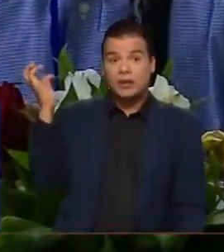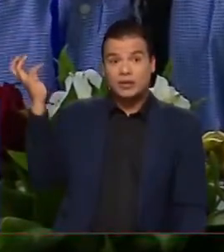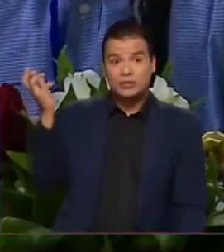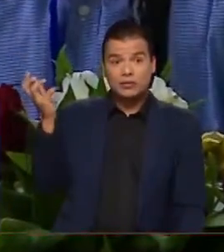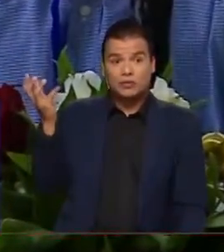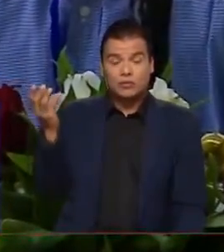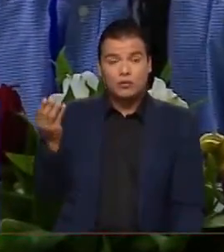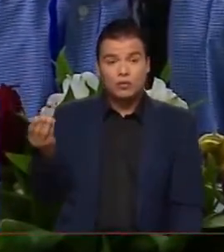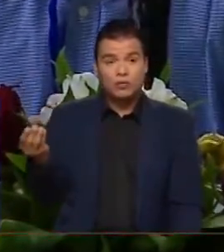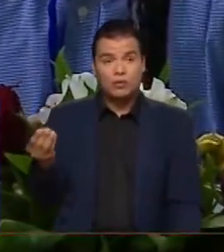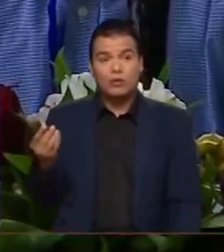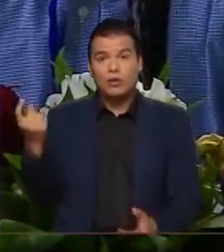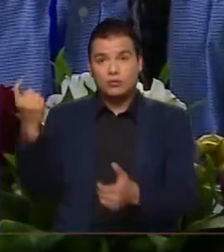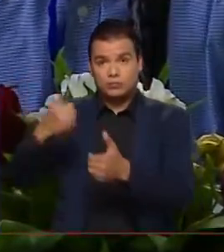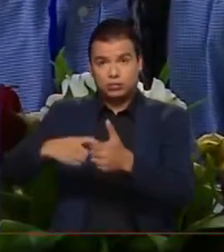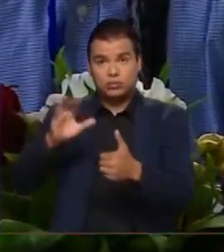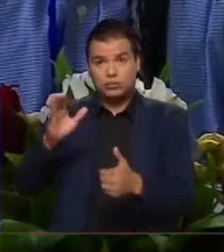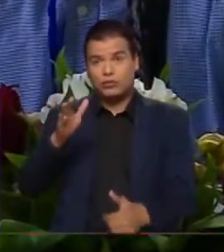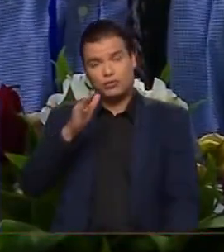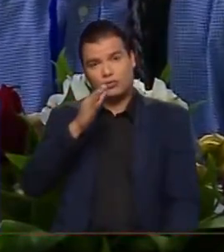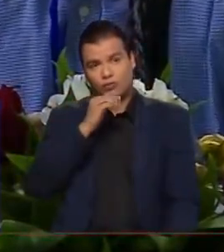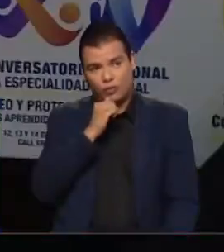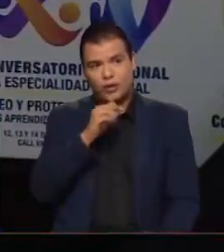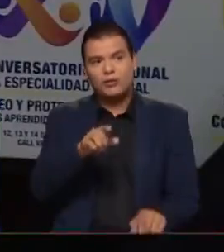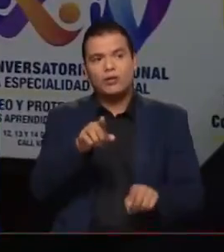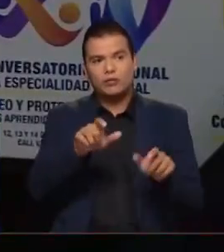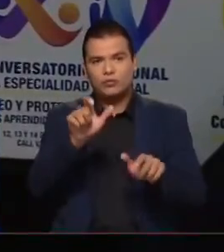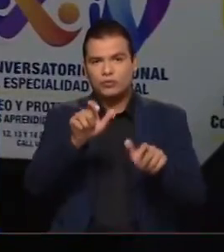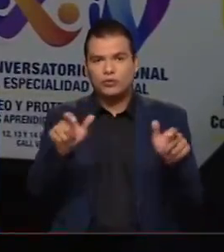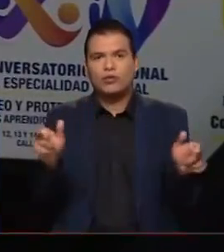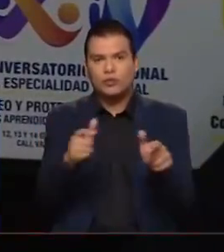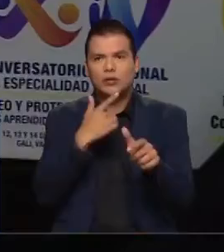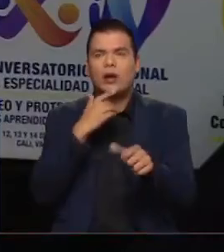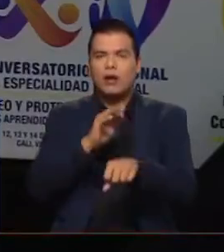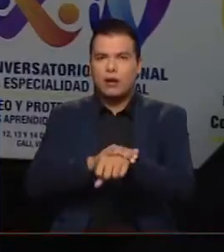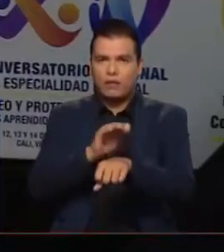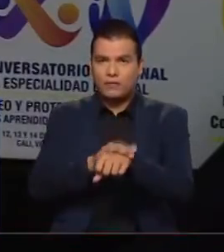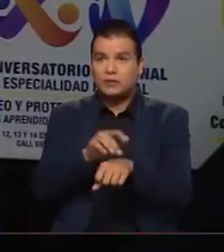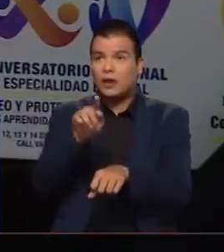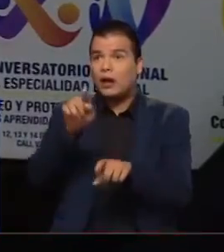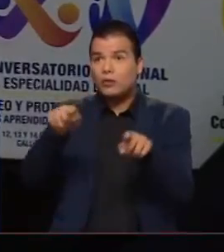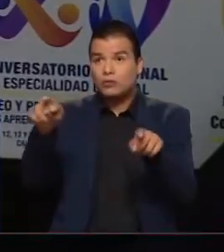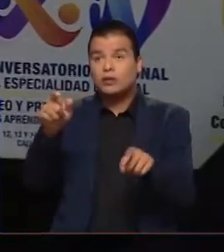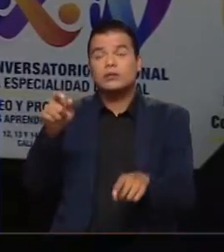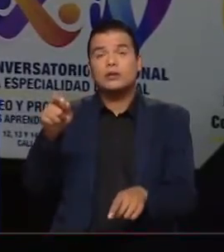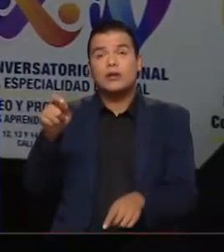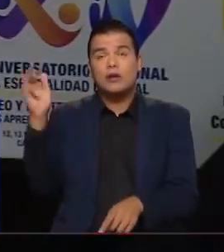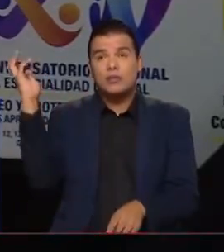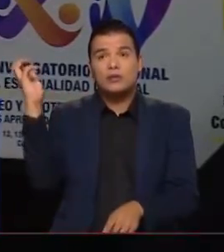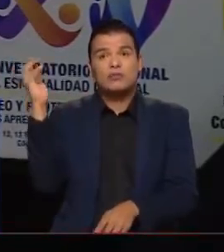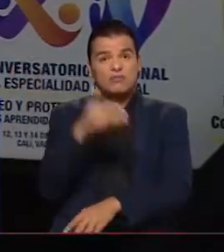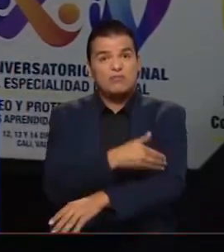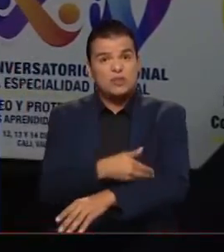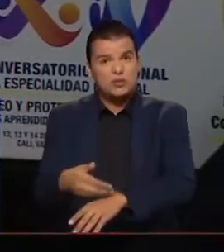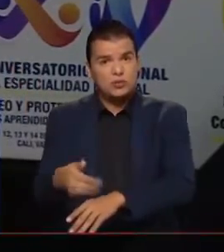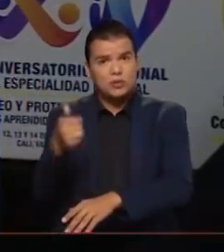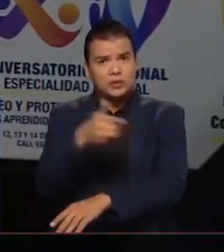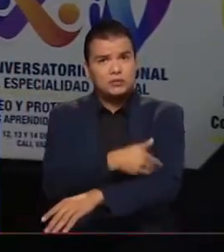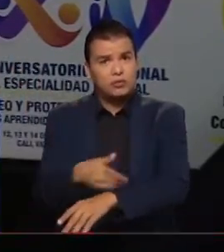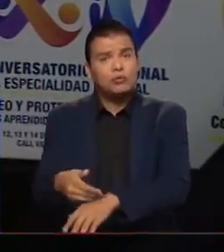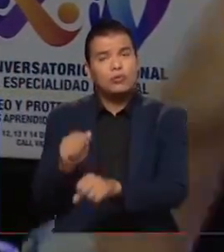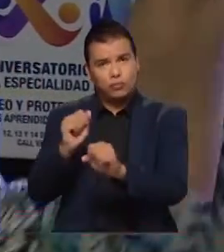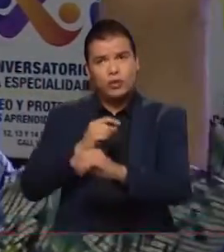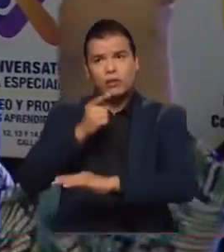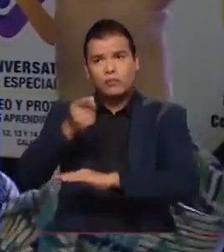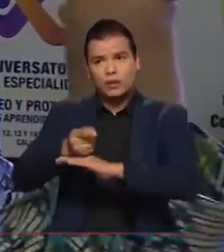respaldan gravar las pensiones. De 10 millones de pesos en adelante, que yo creo que un salario de 10 millones de